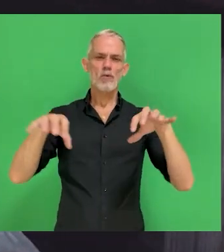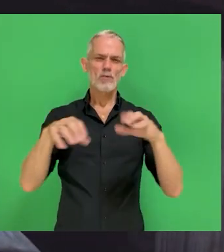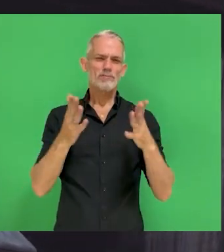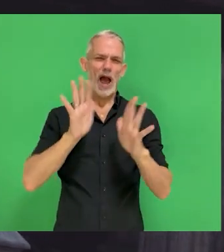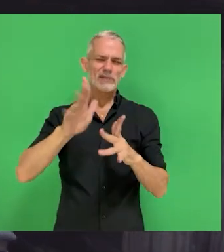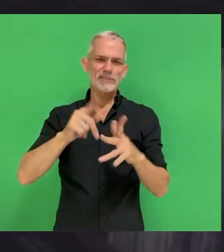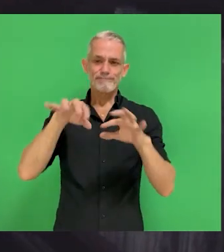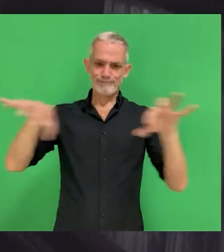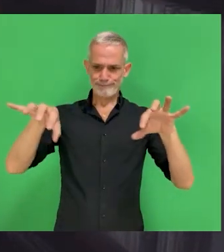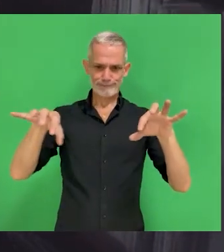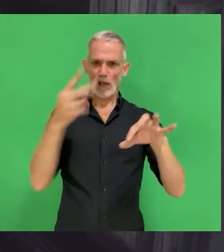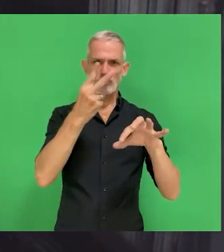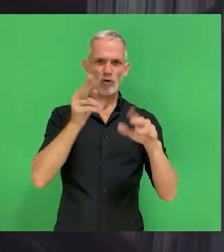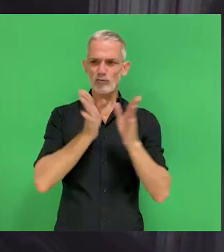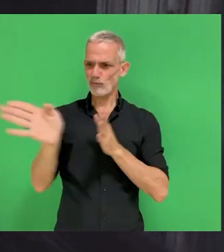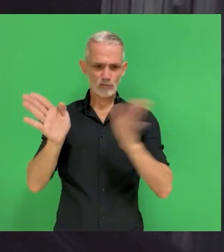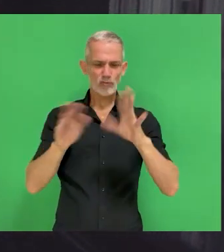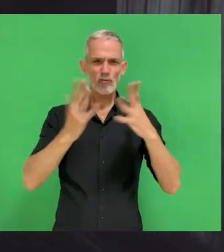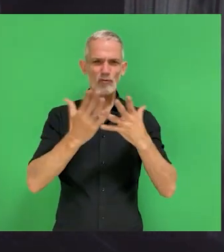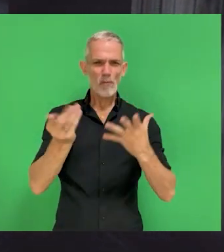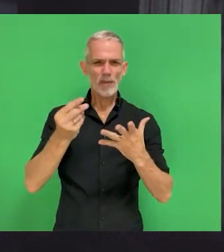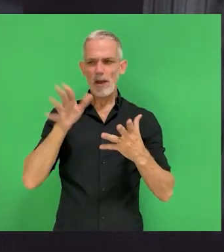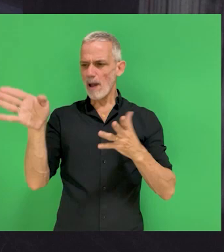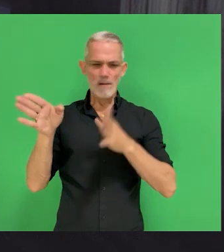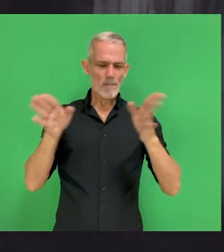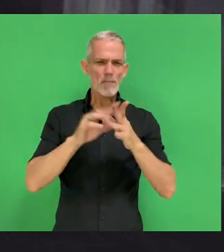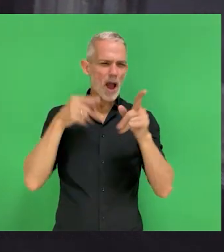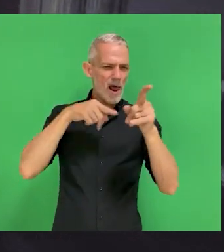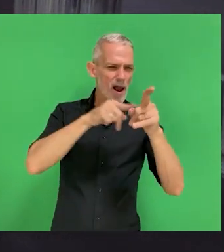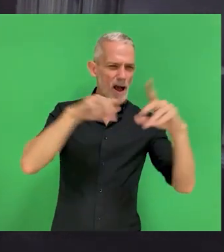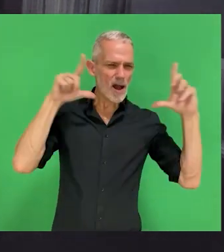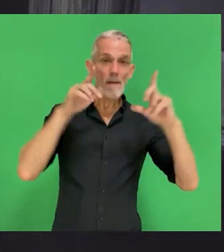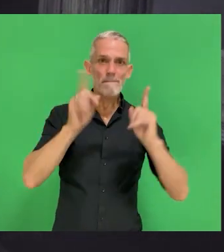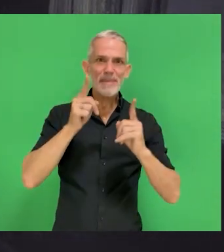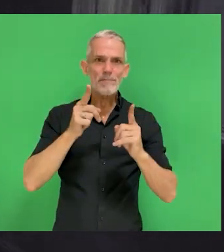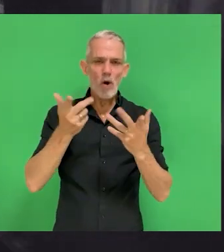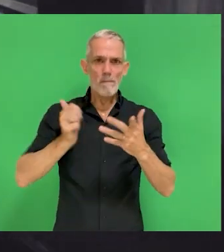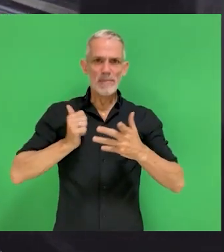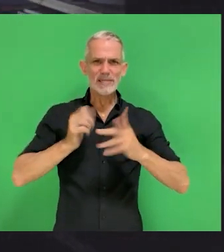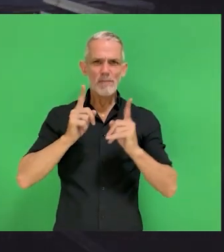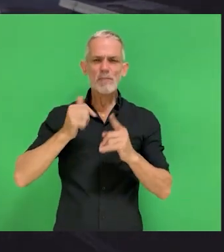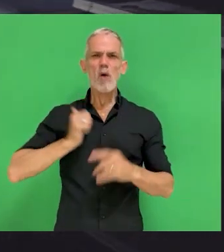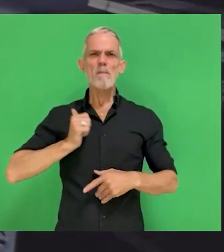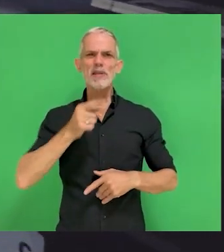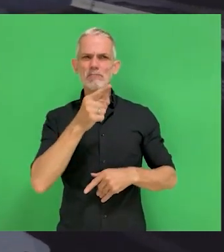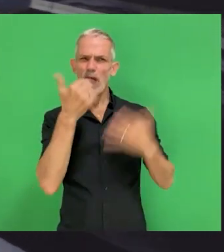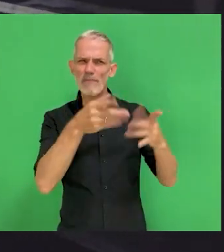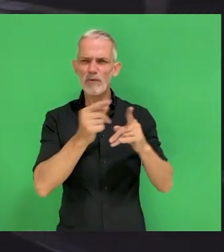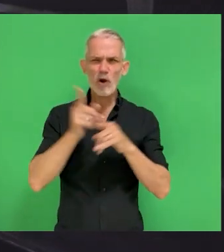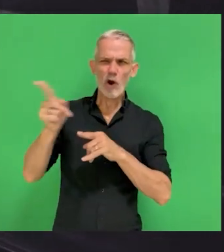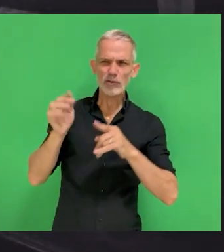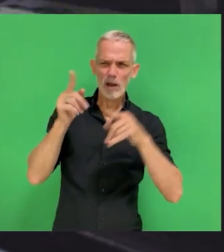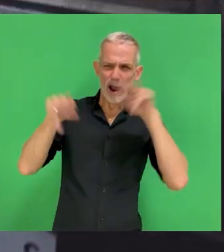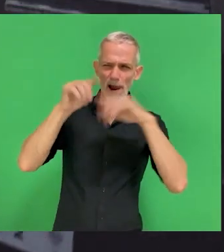herida. Esas dos concepciones, inclusive la persecución dentro de las mismas fuerzas de aquellos militares que eran